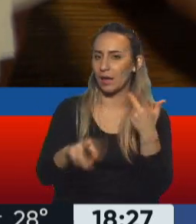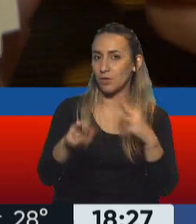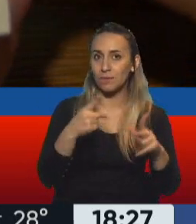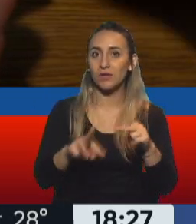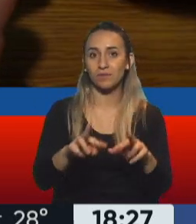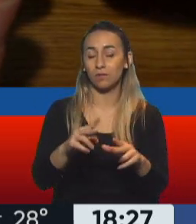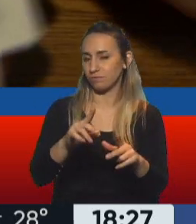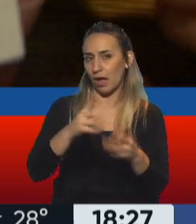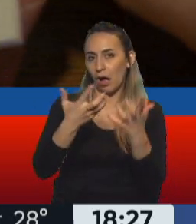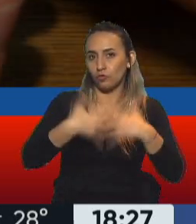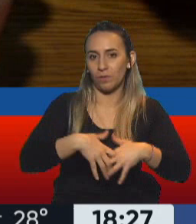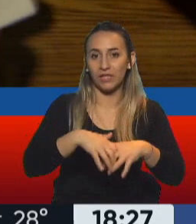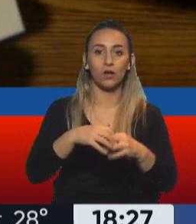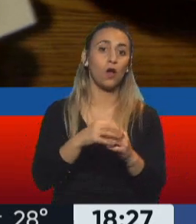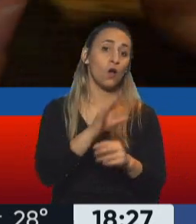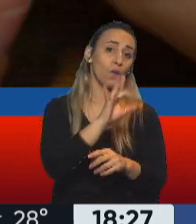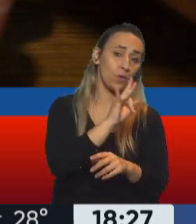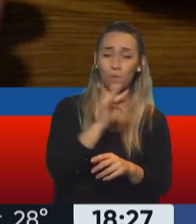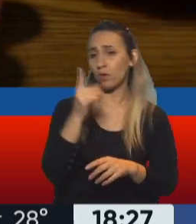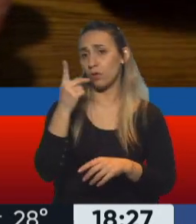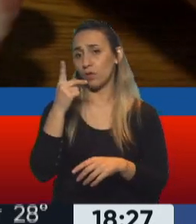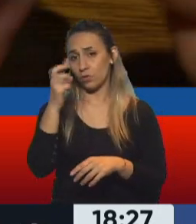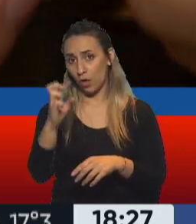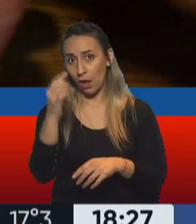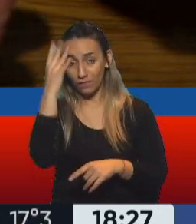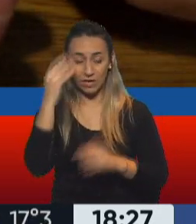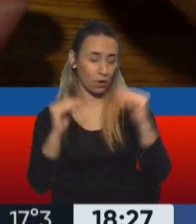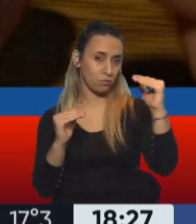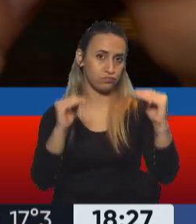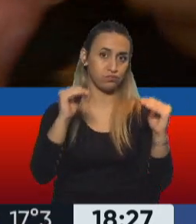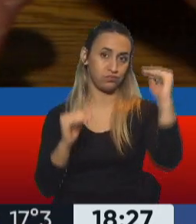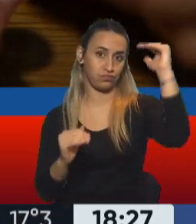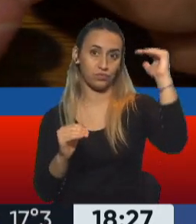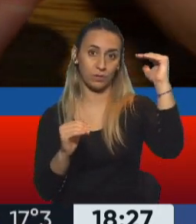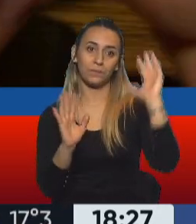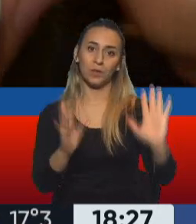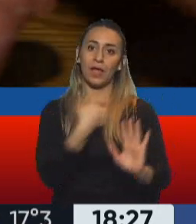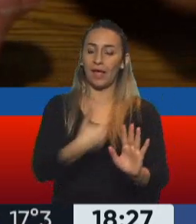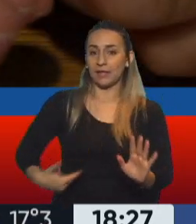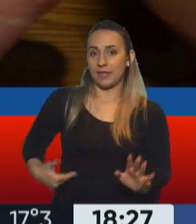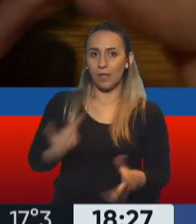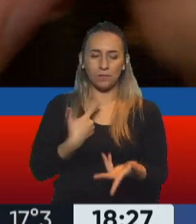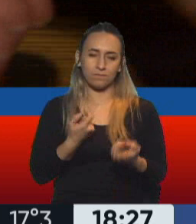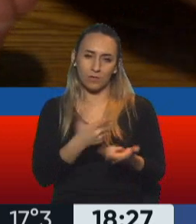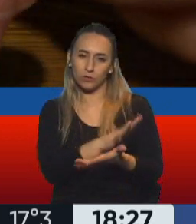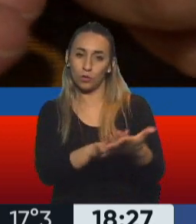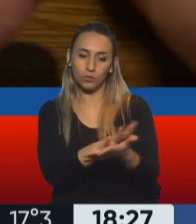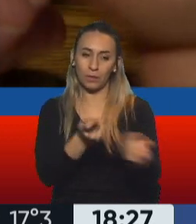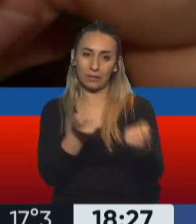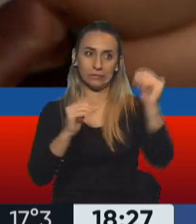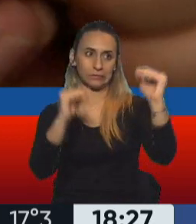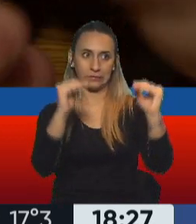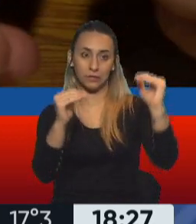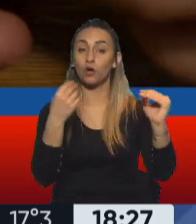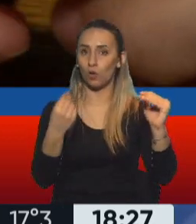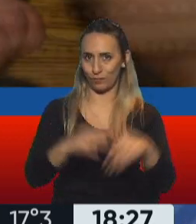brecha. Bueno, habría que ver entonces qué medida adicional podría justamente darle el Estado al mercado para poder controlar esto. Por ahora lo que